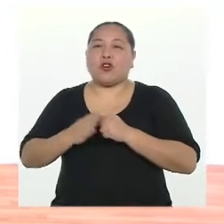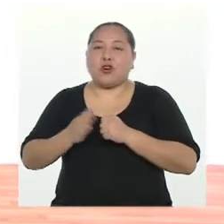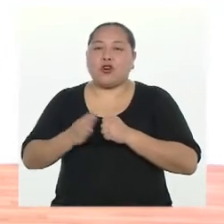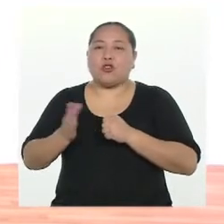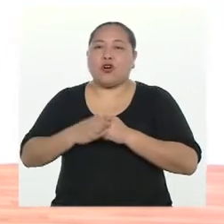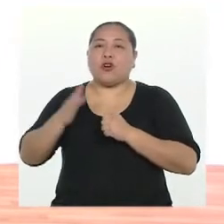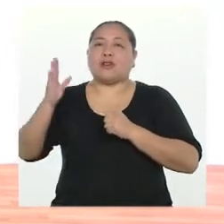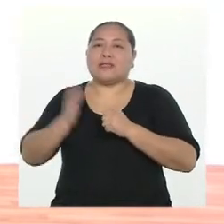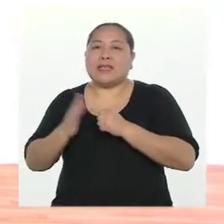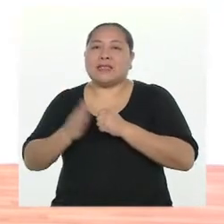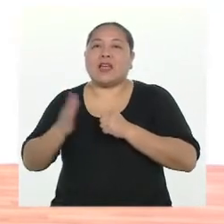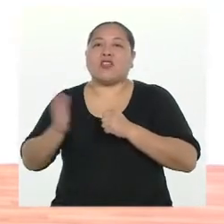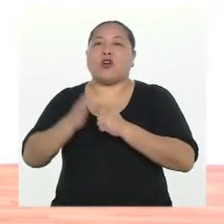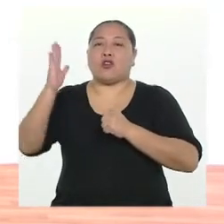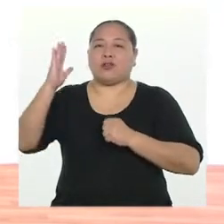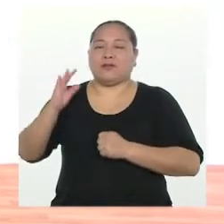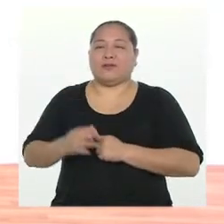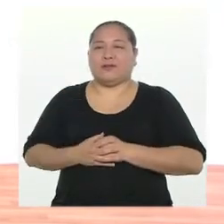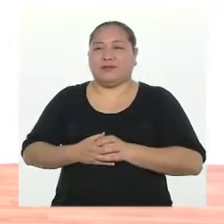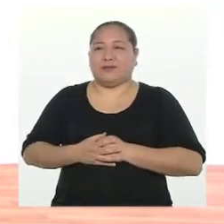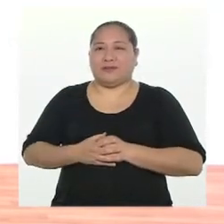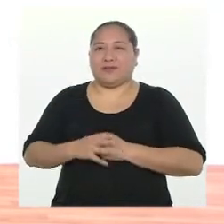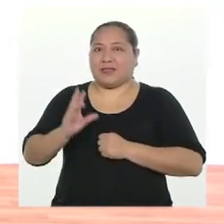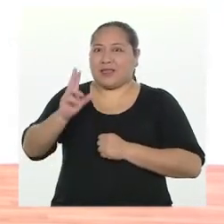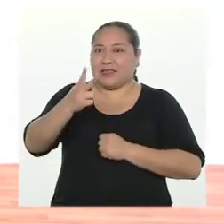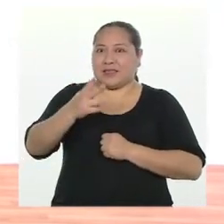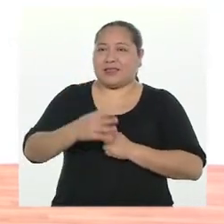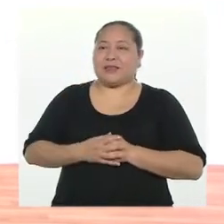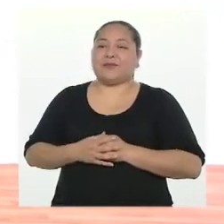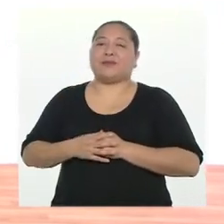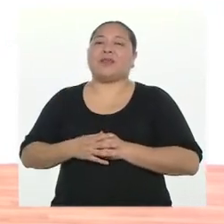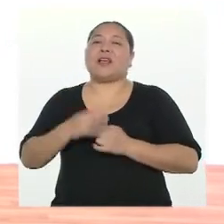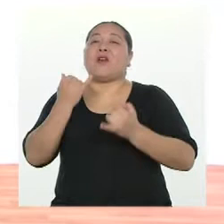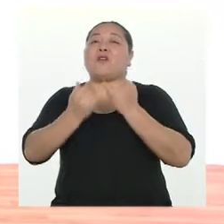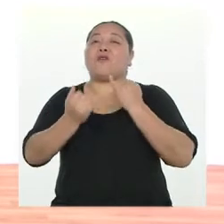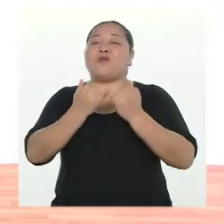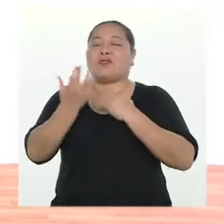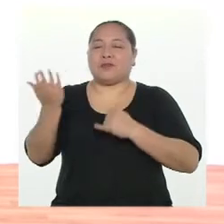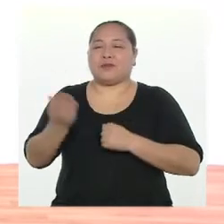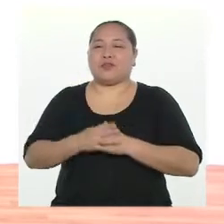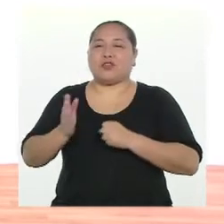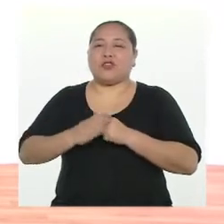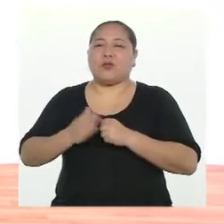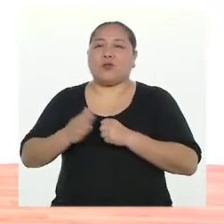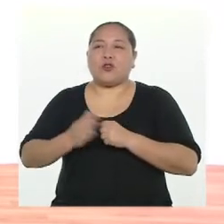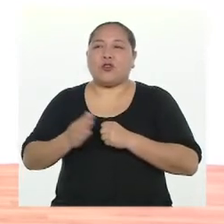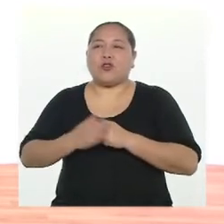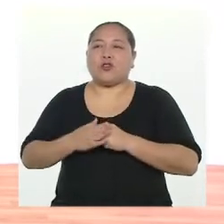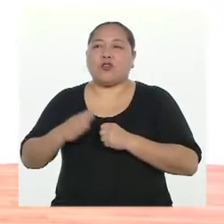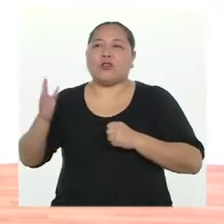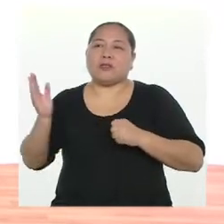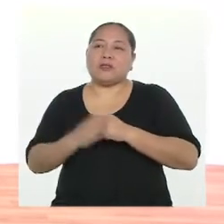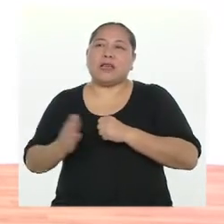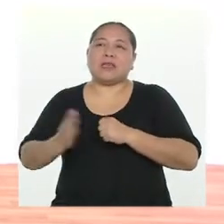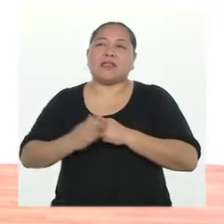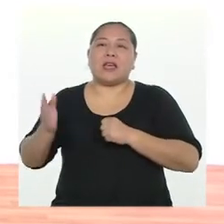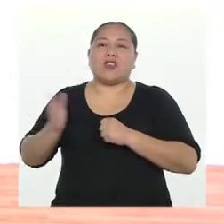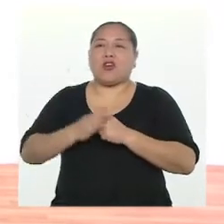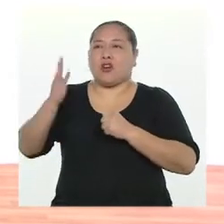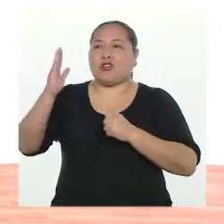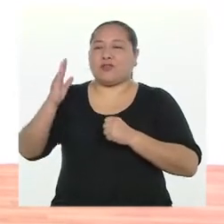como rocoto, sí señor. La tercera y la última. Yo no como rocoto,